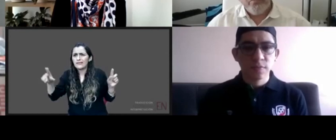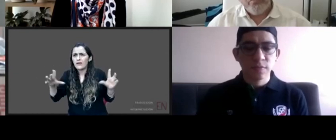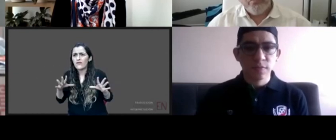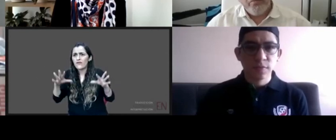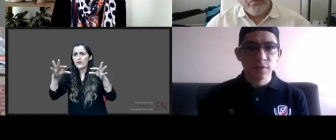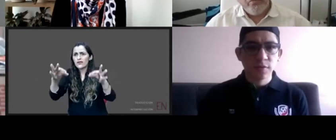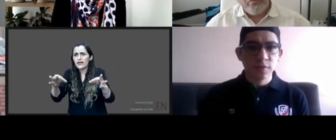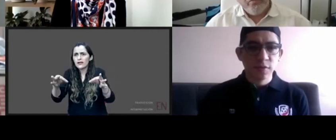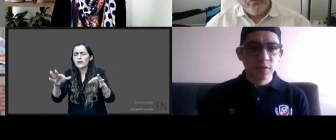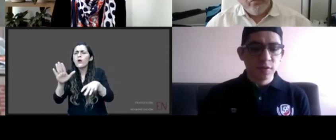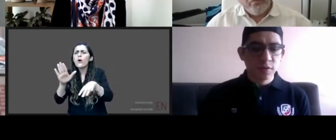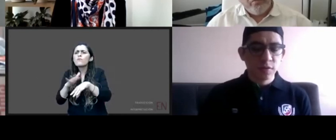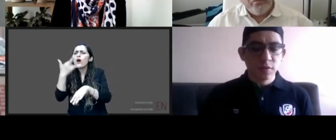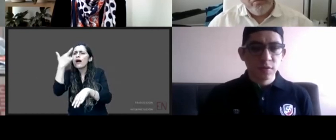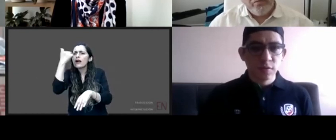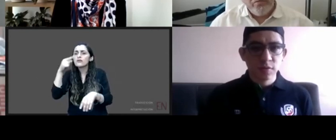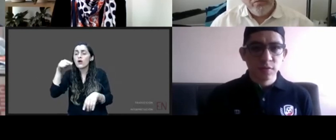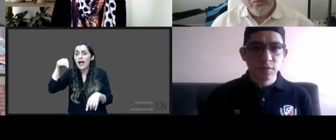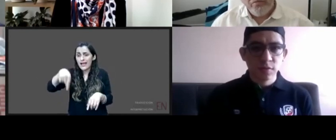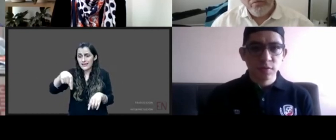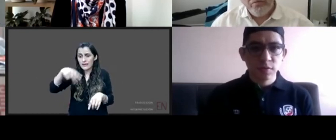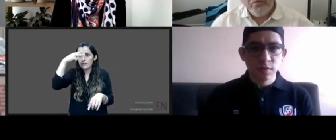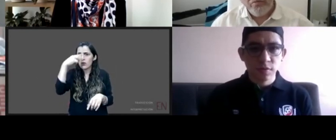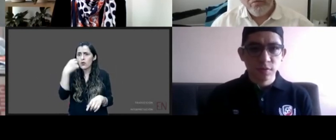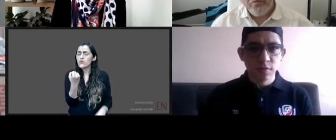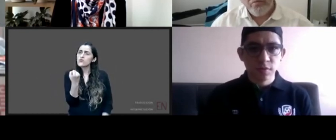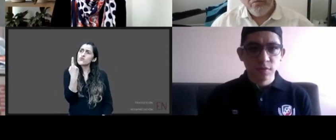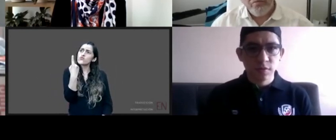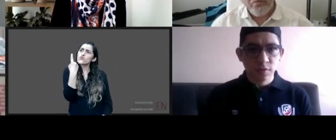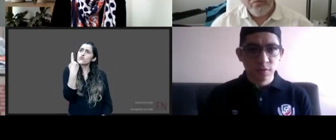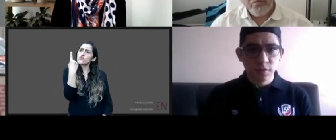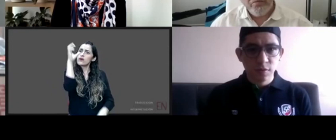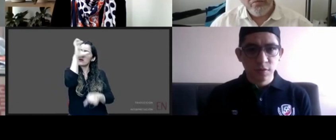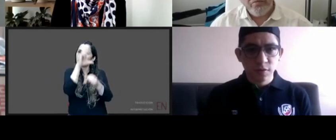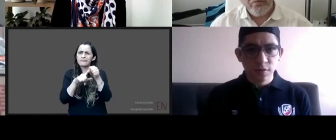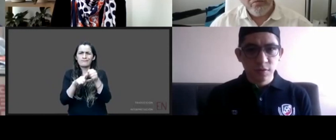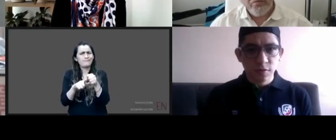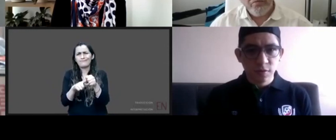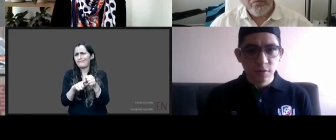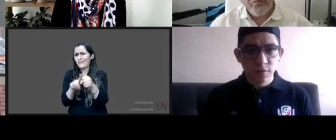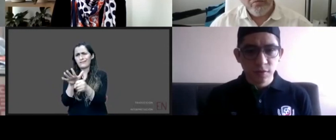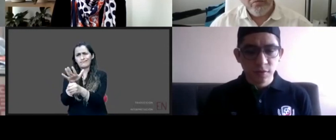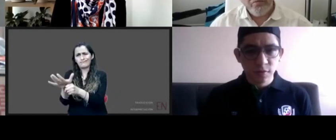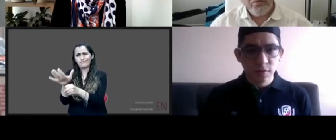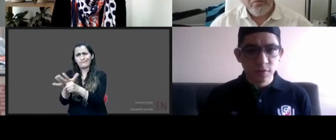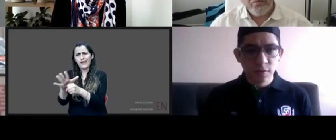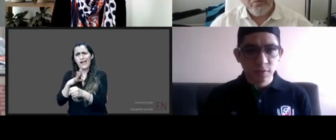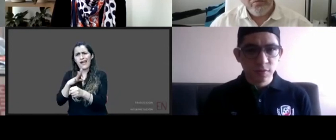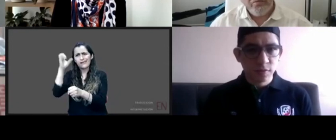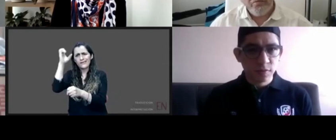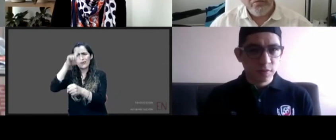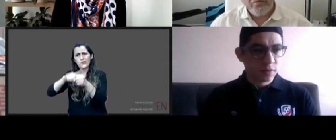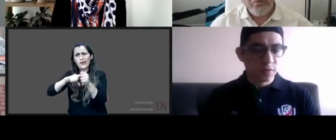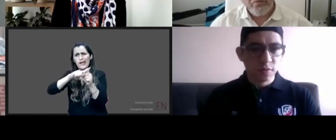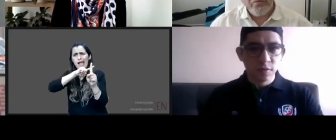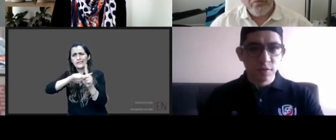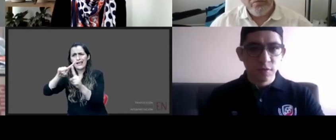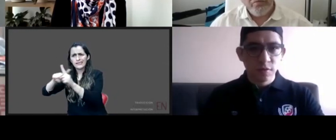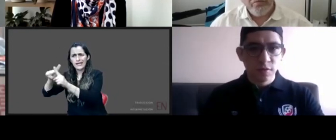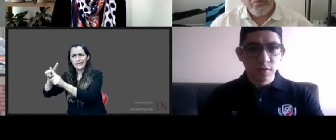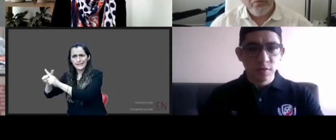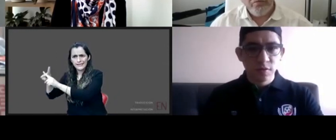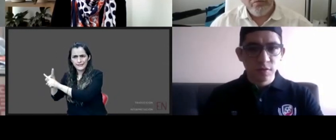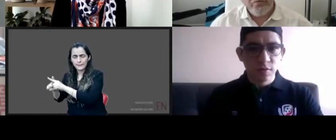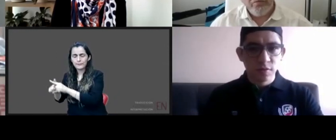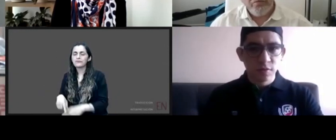y otras cosas vamos a platicar. Antes de pasar a presentar a nuestro panel, queremos agradecer a Tejiendo Redes